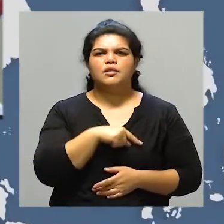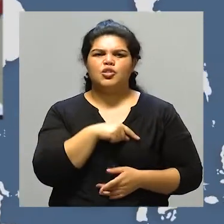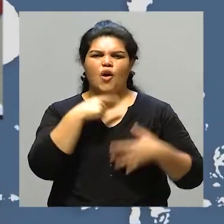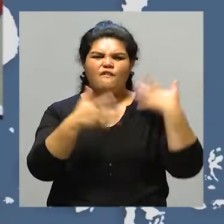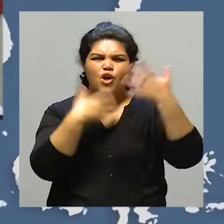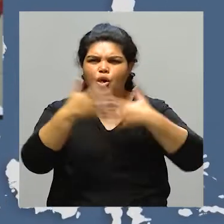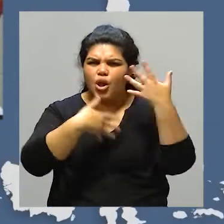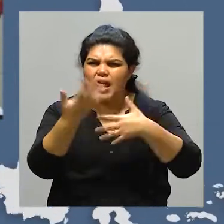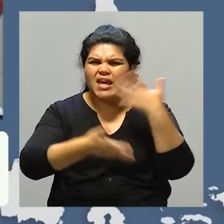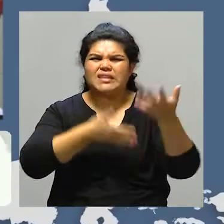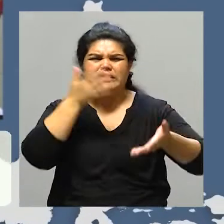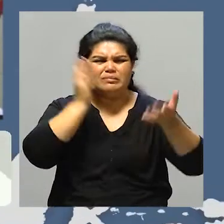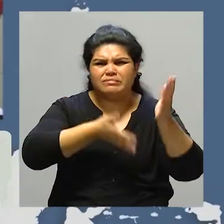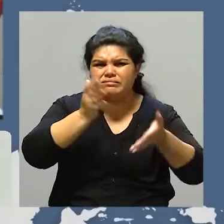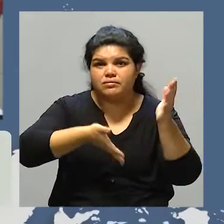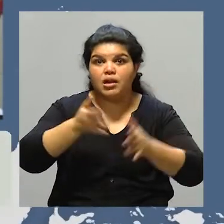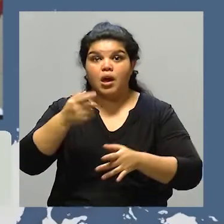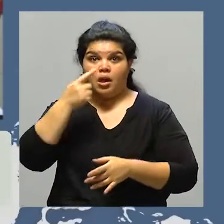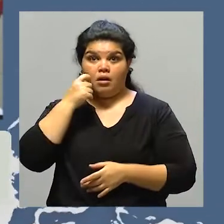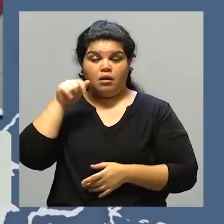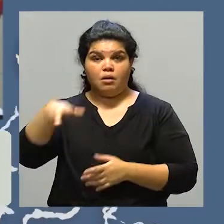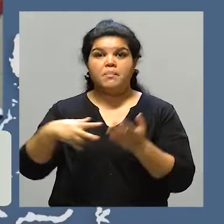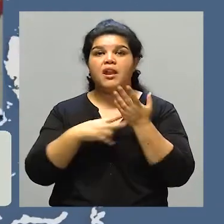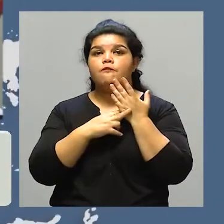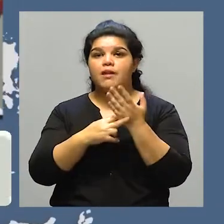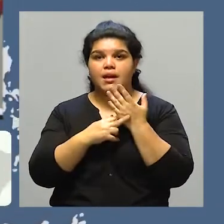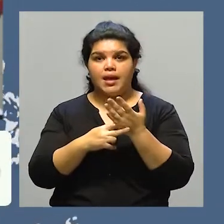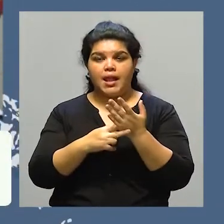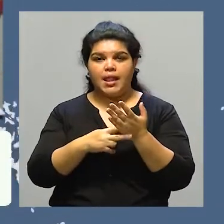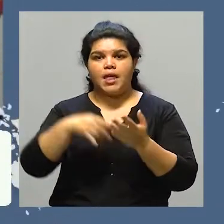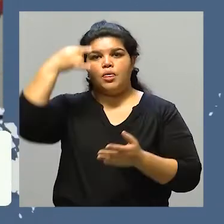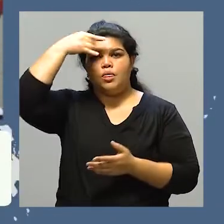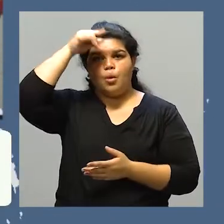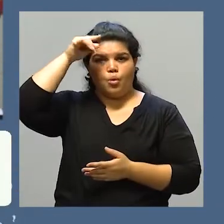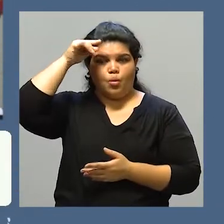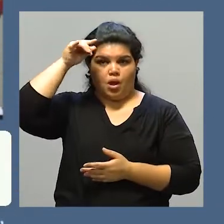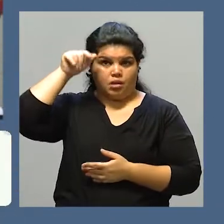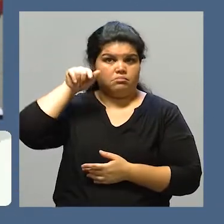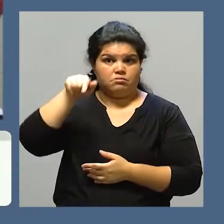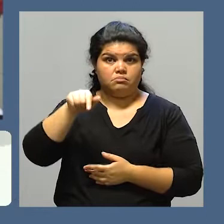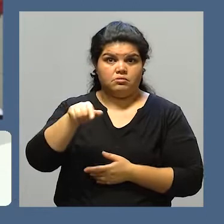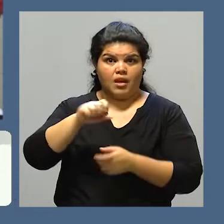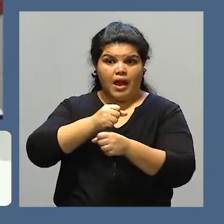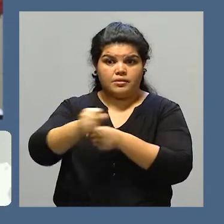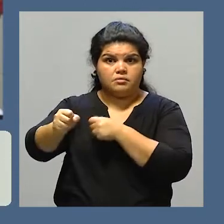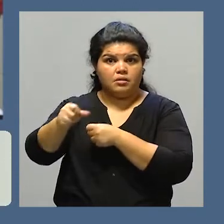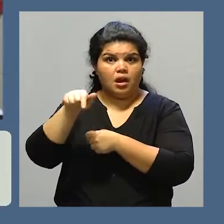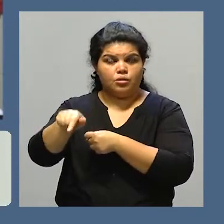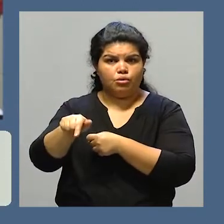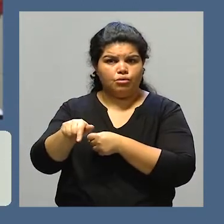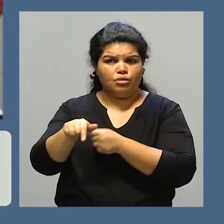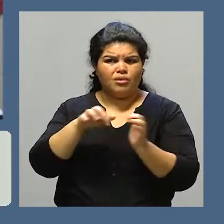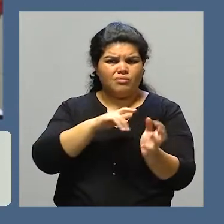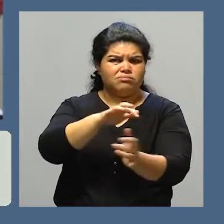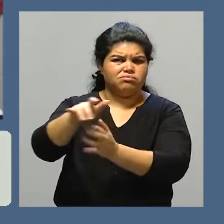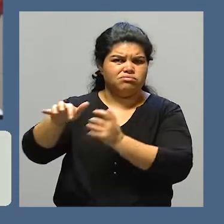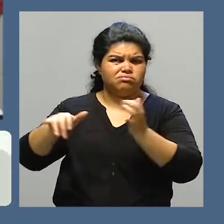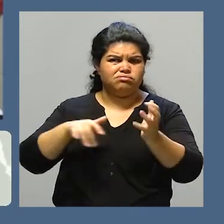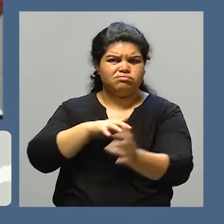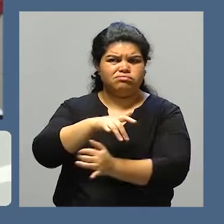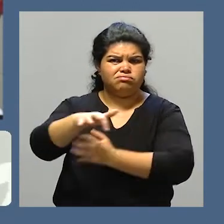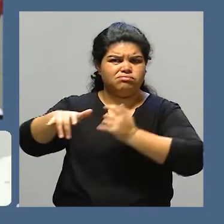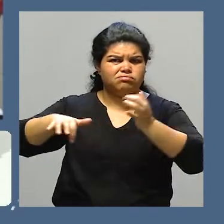muy mal en casi todos los desempeños de la política. O sea, la economía no está bien, la seguridad, que se supone era